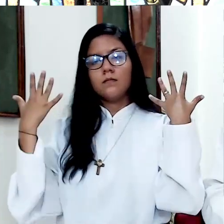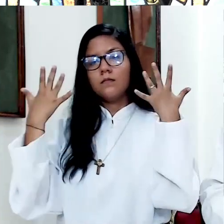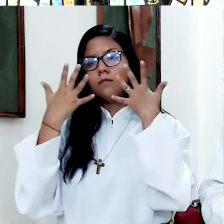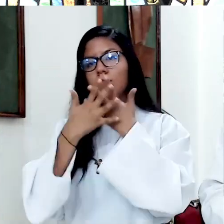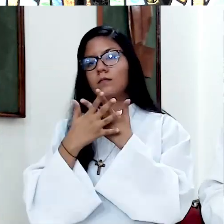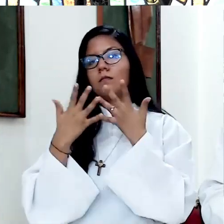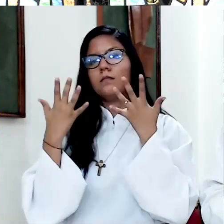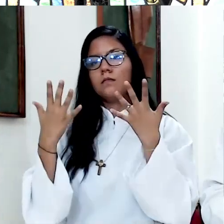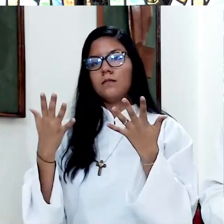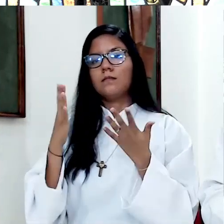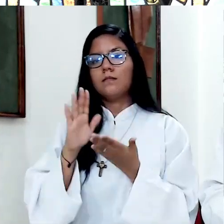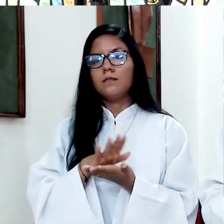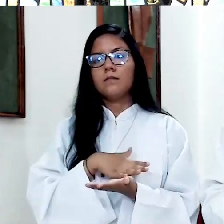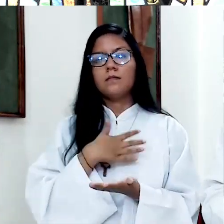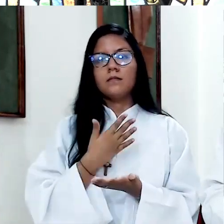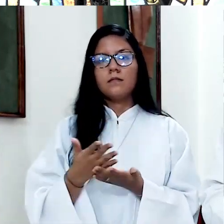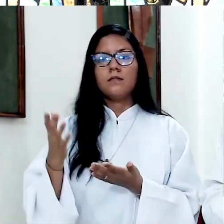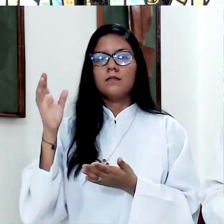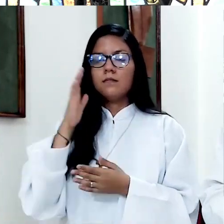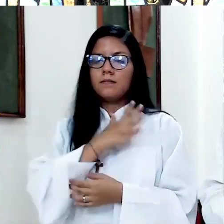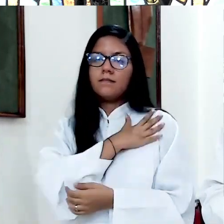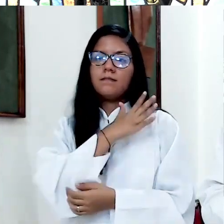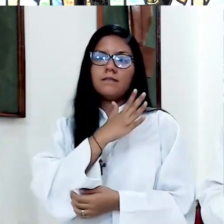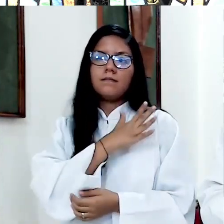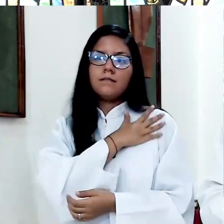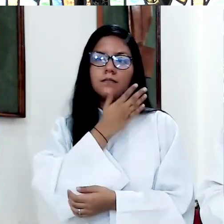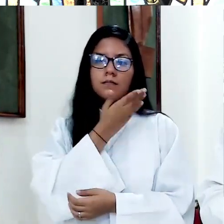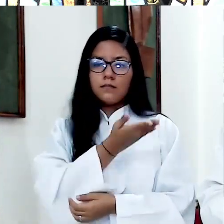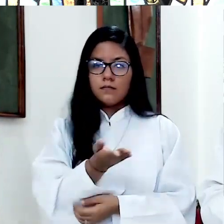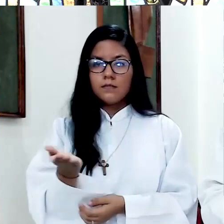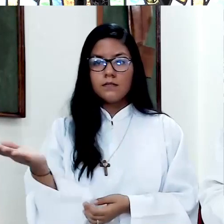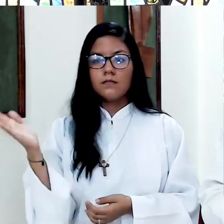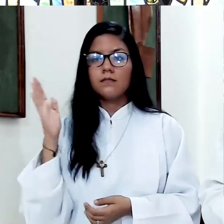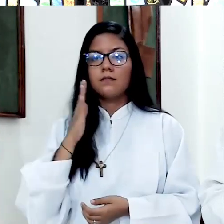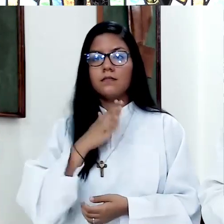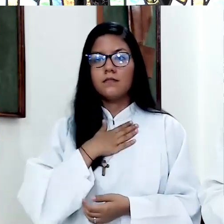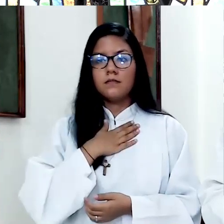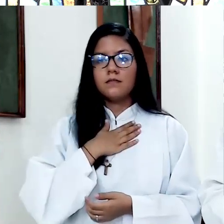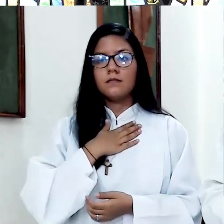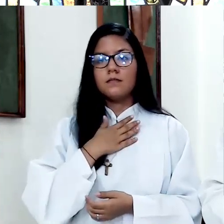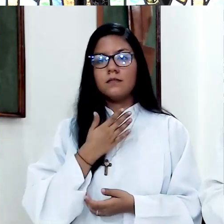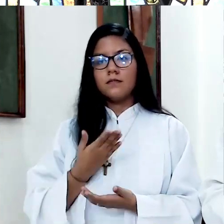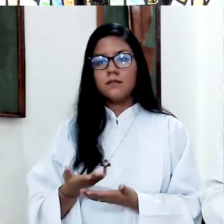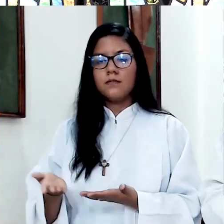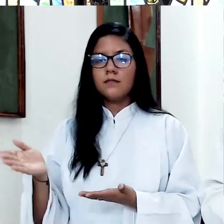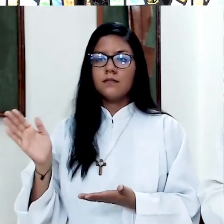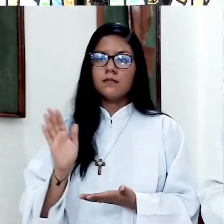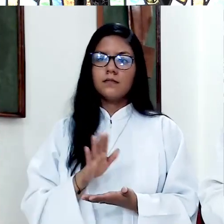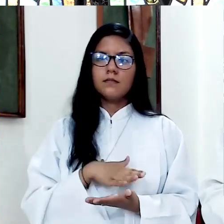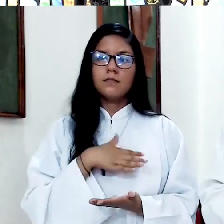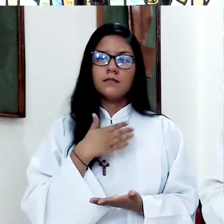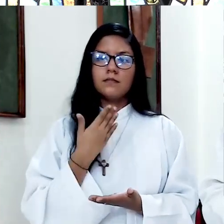Tened confianza en mí, acá estoy junto a